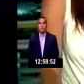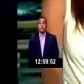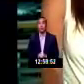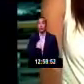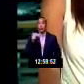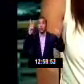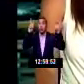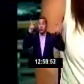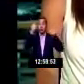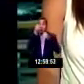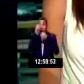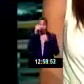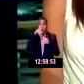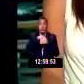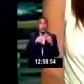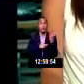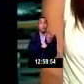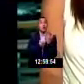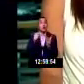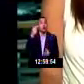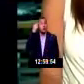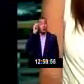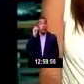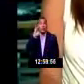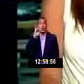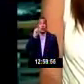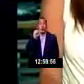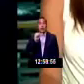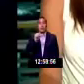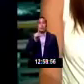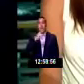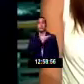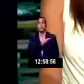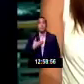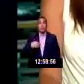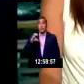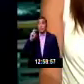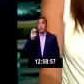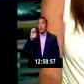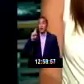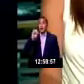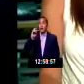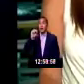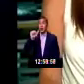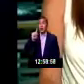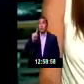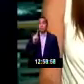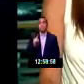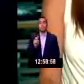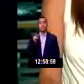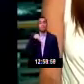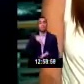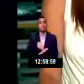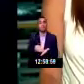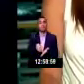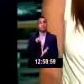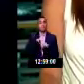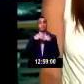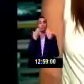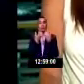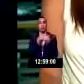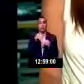En otro ámbito de la información, amigos, la ministra de Gobierno María Paula Romo y la presidenta del CNE, Diana Atamaint, comparecieron en la